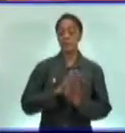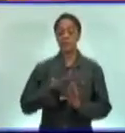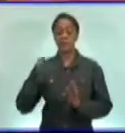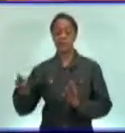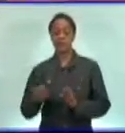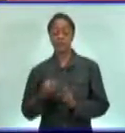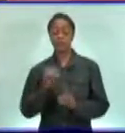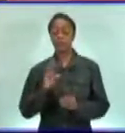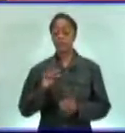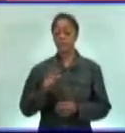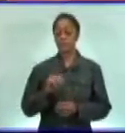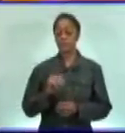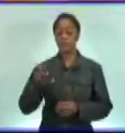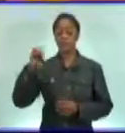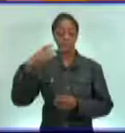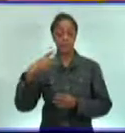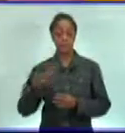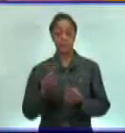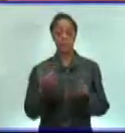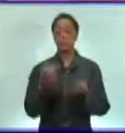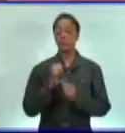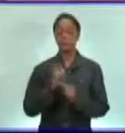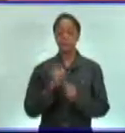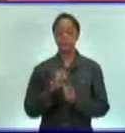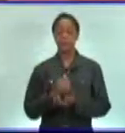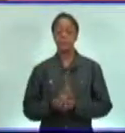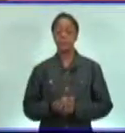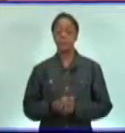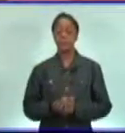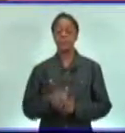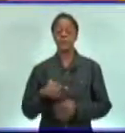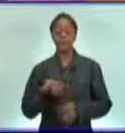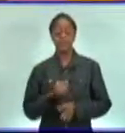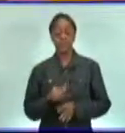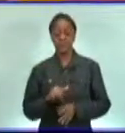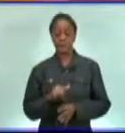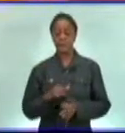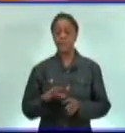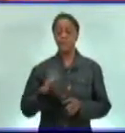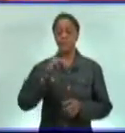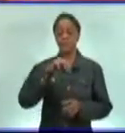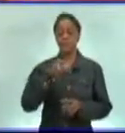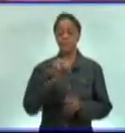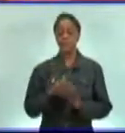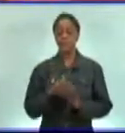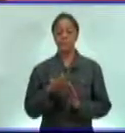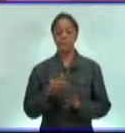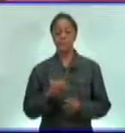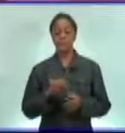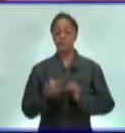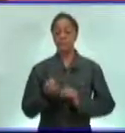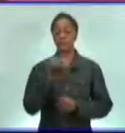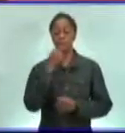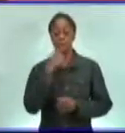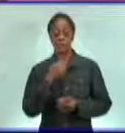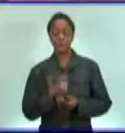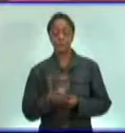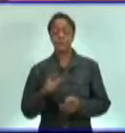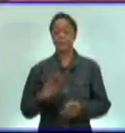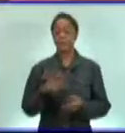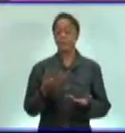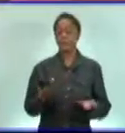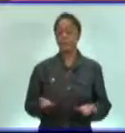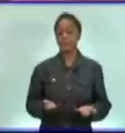es decir, de la luz y de la temperatura. Además, la membrana permite la función de nutrición, ya que